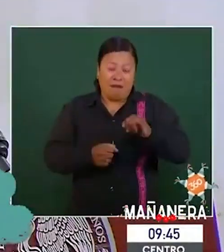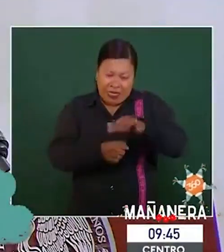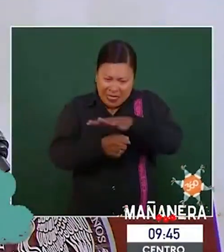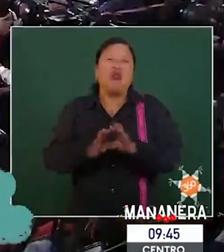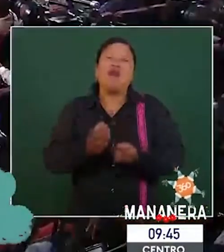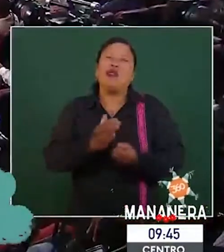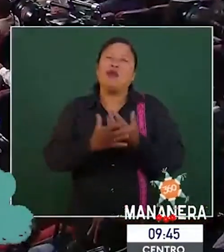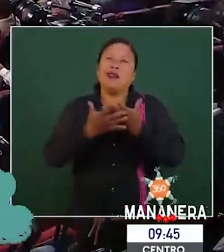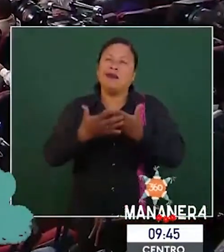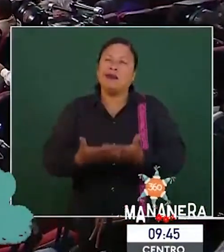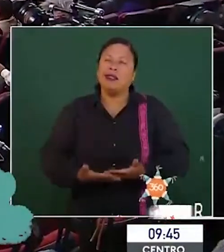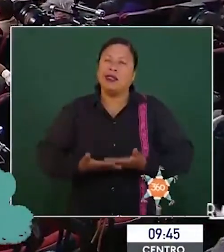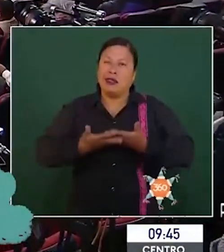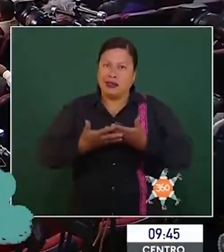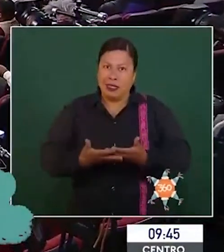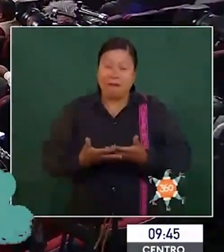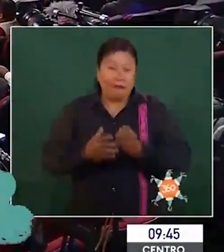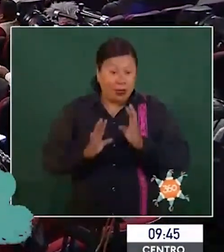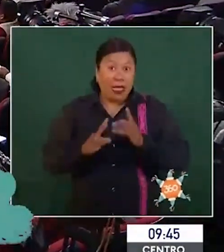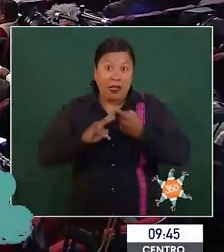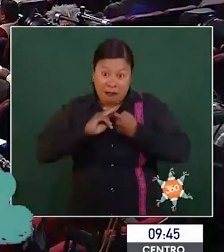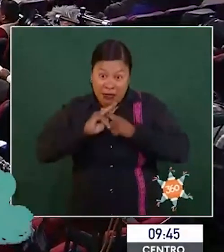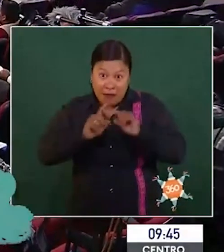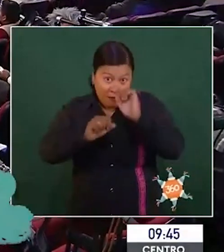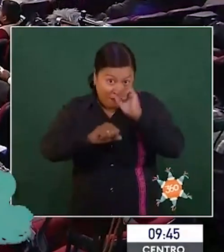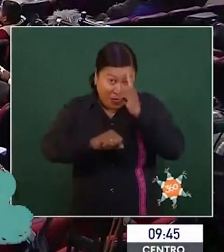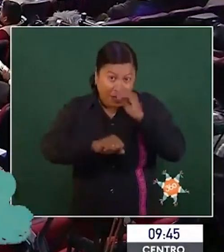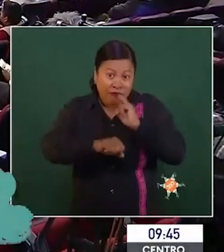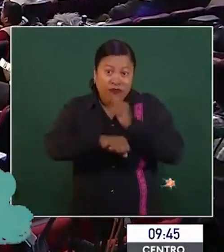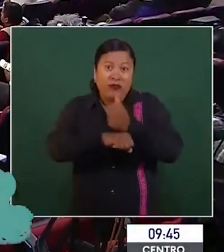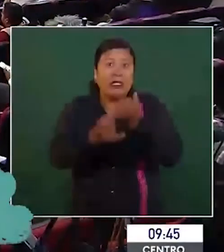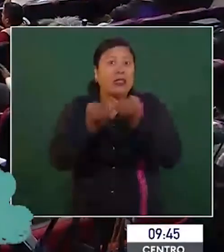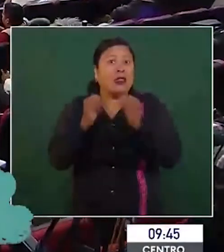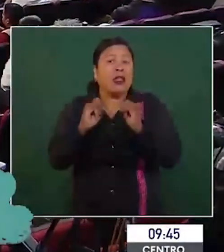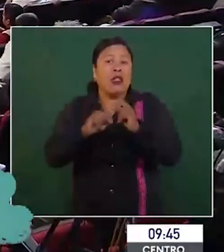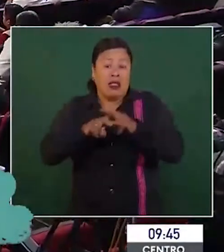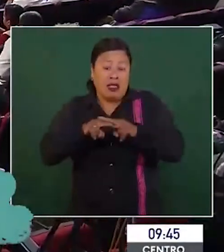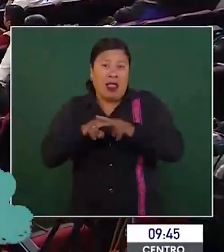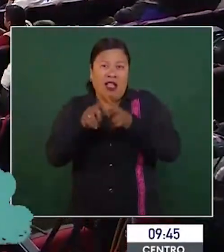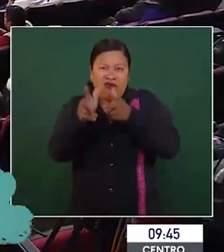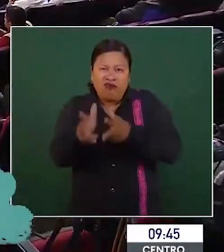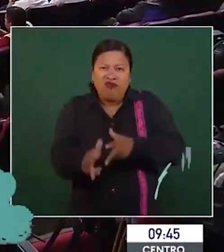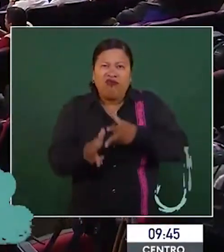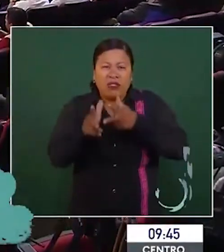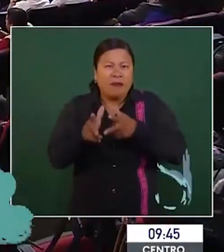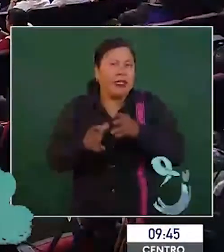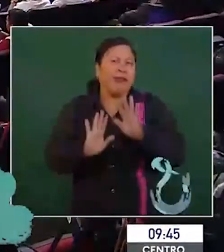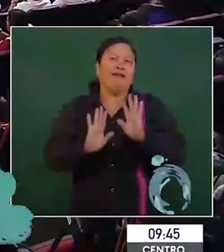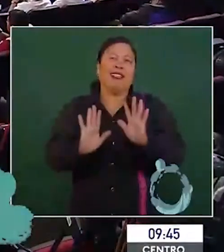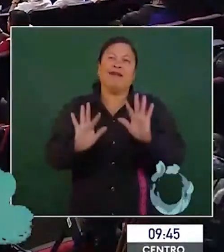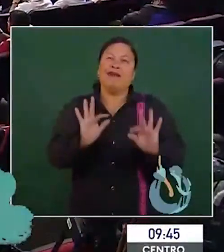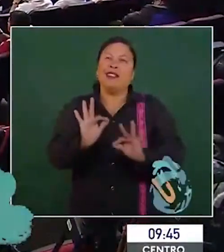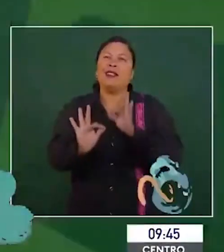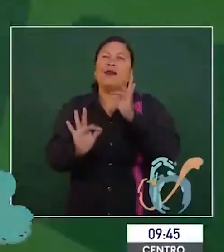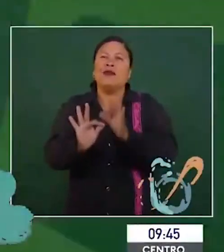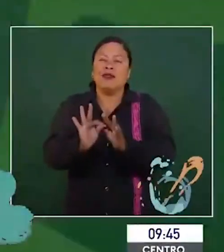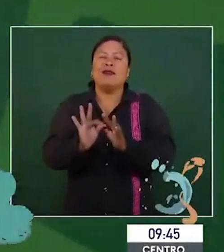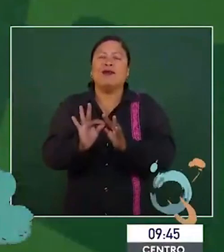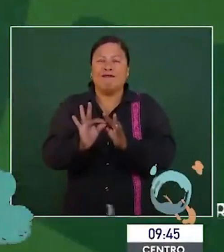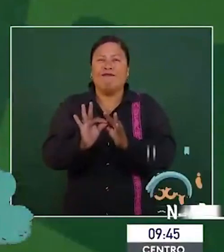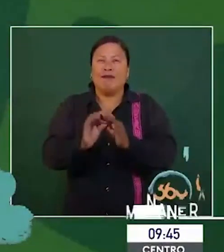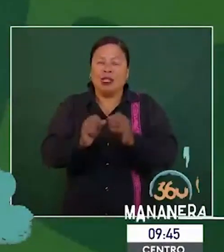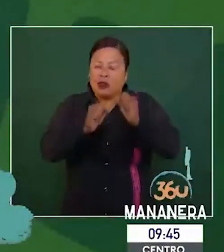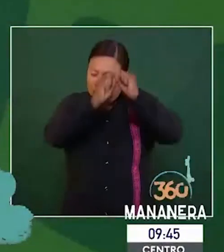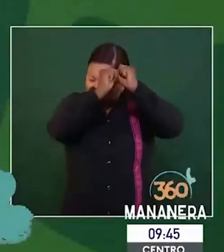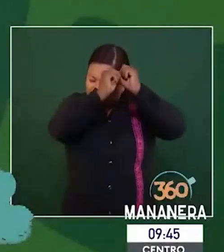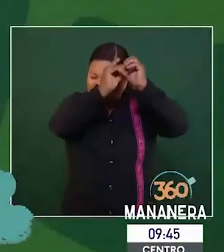de Tehuantepec, con la puesta en marcha del tren interoceánico el día de hoy, se cumple un sueño